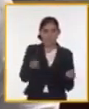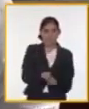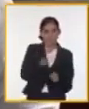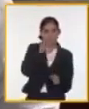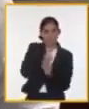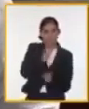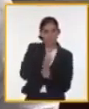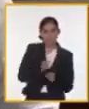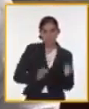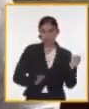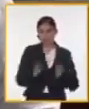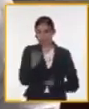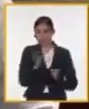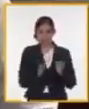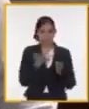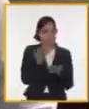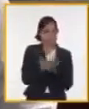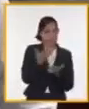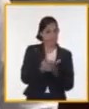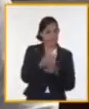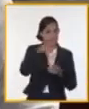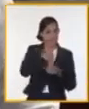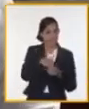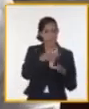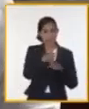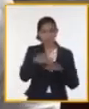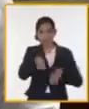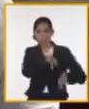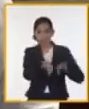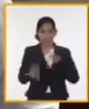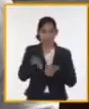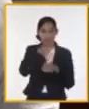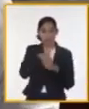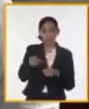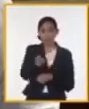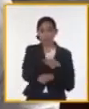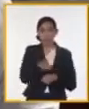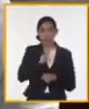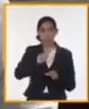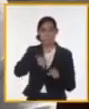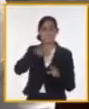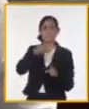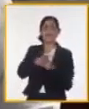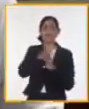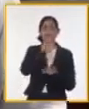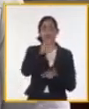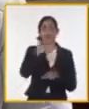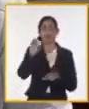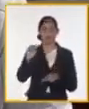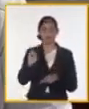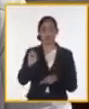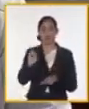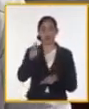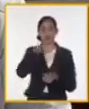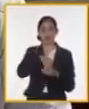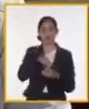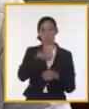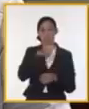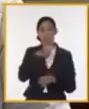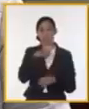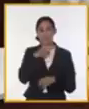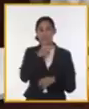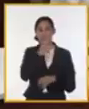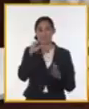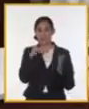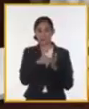a las cooperativas, la atención directa a los usufructuarios, que son más de 900 los que tenemos hoy en el sector, de esos 3.000 que mencionaba aquí